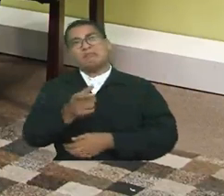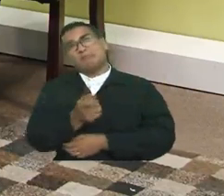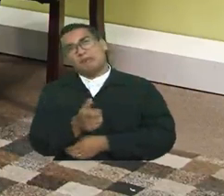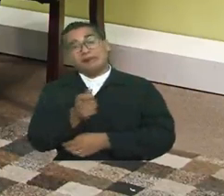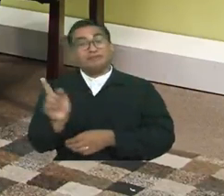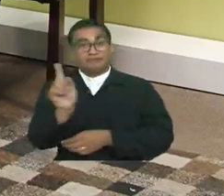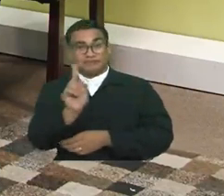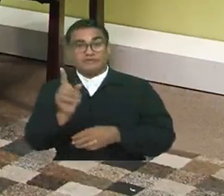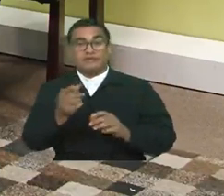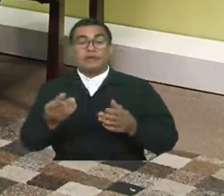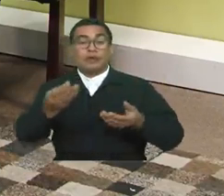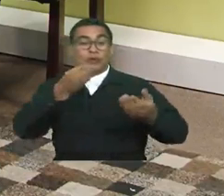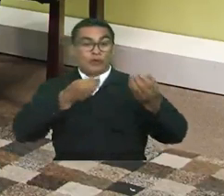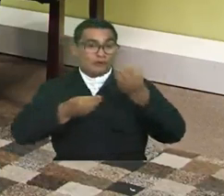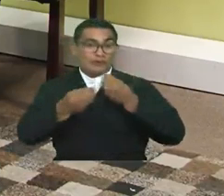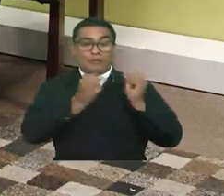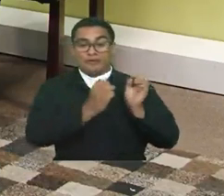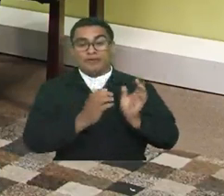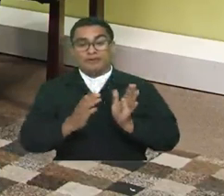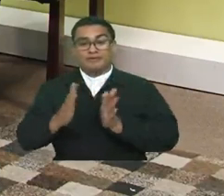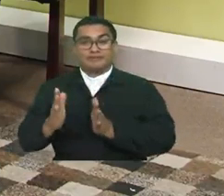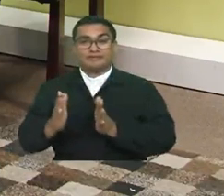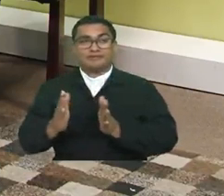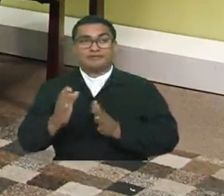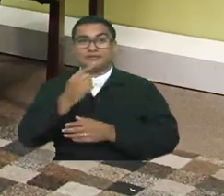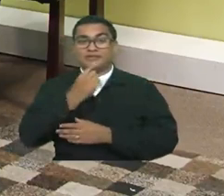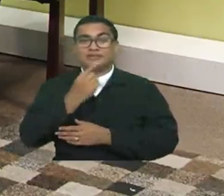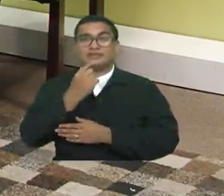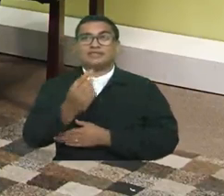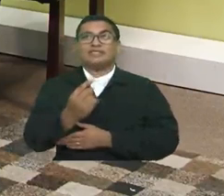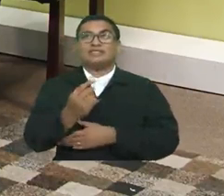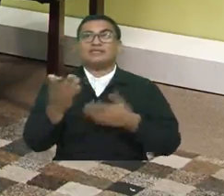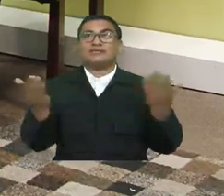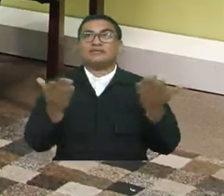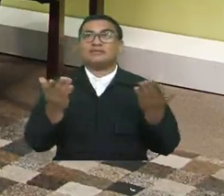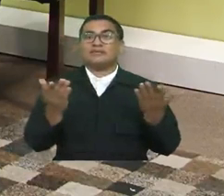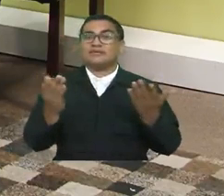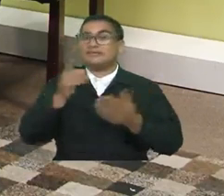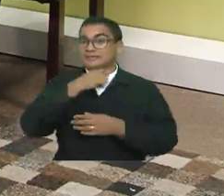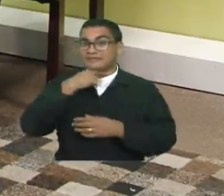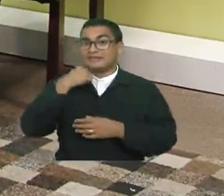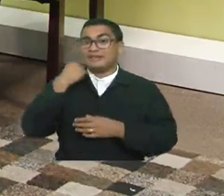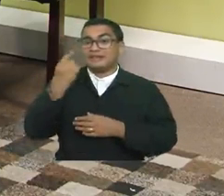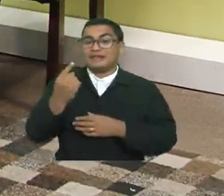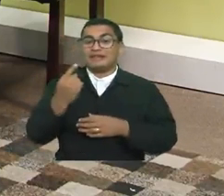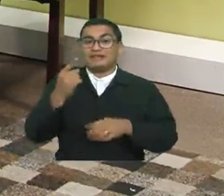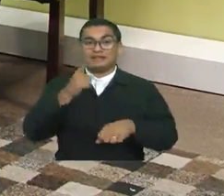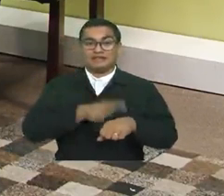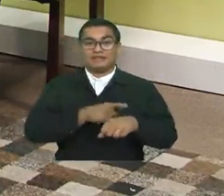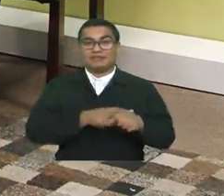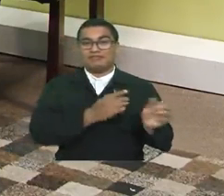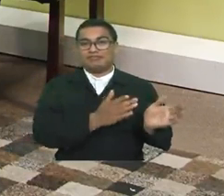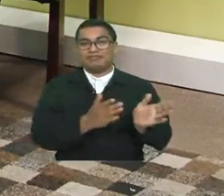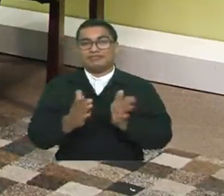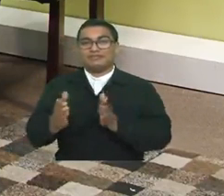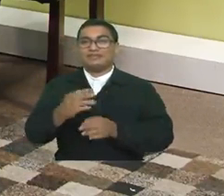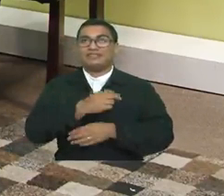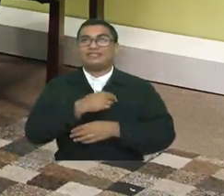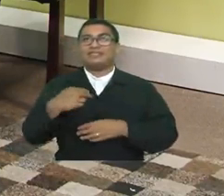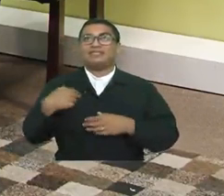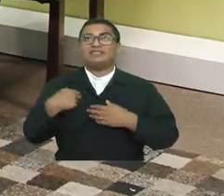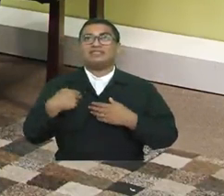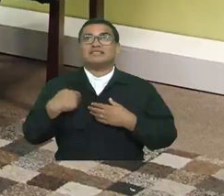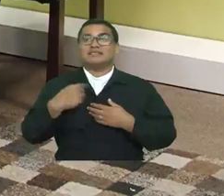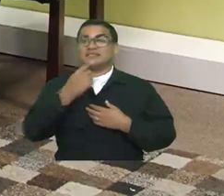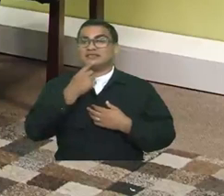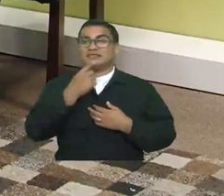alimentación, basta, y plantearnos metas reales y a corto plazo. No hagamos de que, ay, voy a dejar,